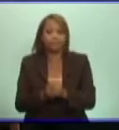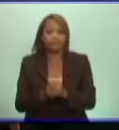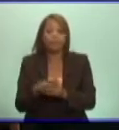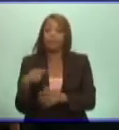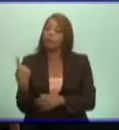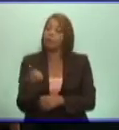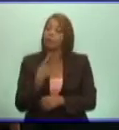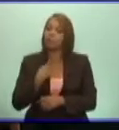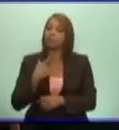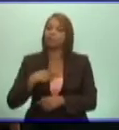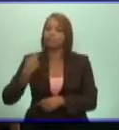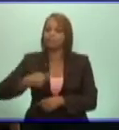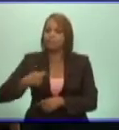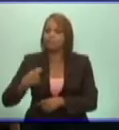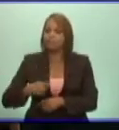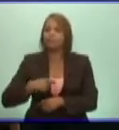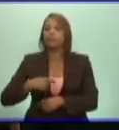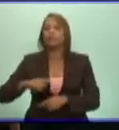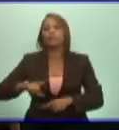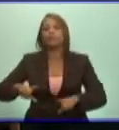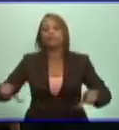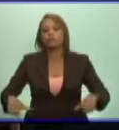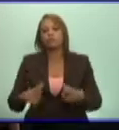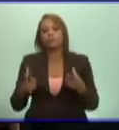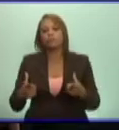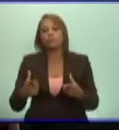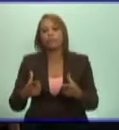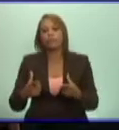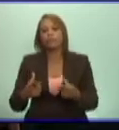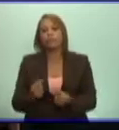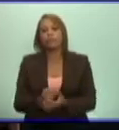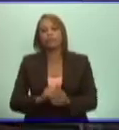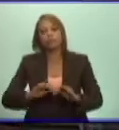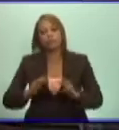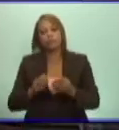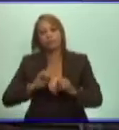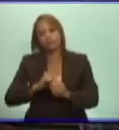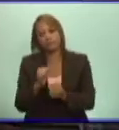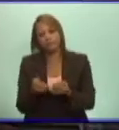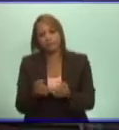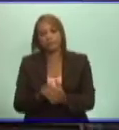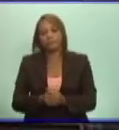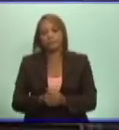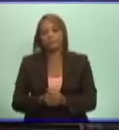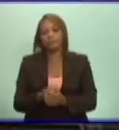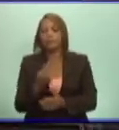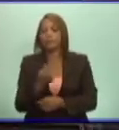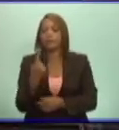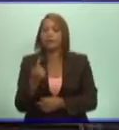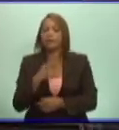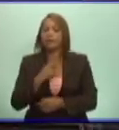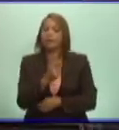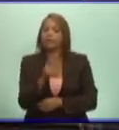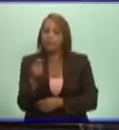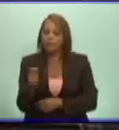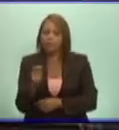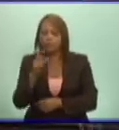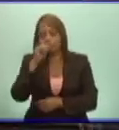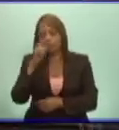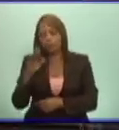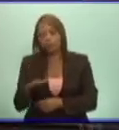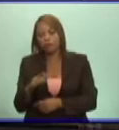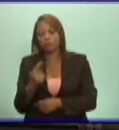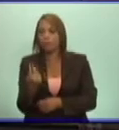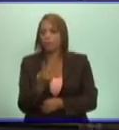exigencias a partir de las realidades a las que nos hemos tenido que enfrentar todos. Claro que sí, cada educando con el profesor, con los